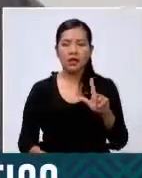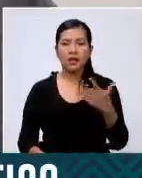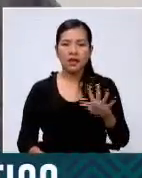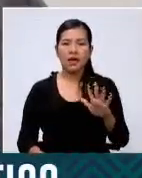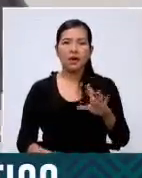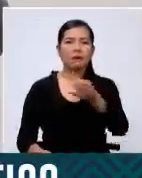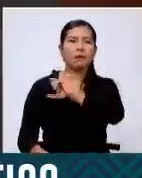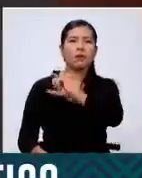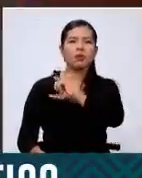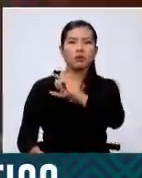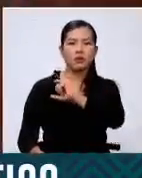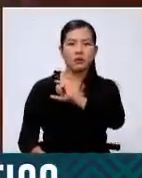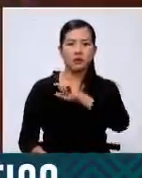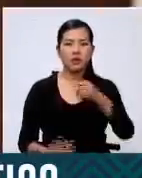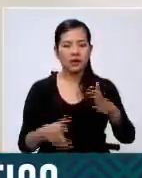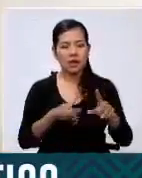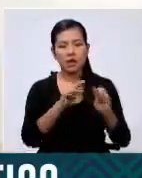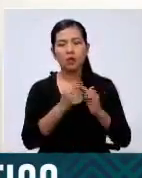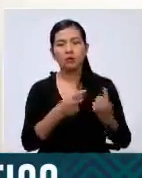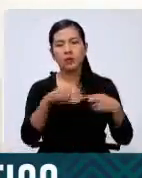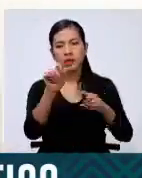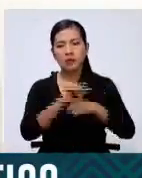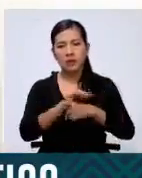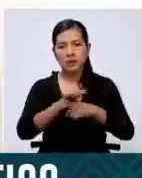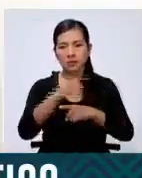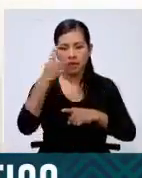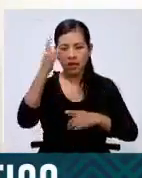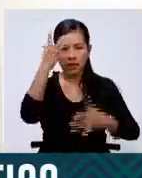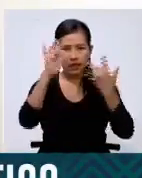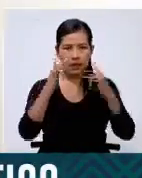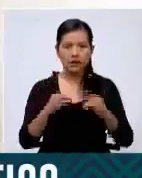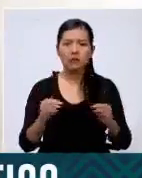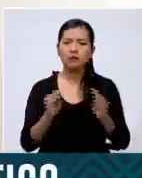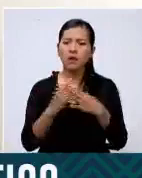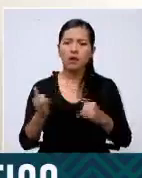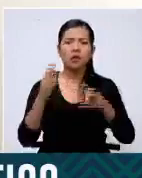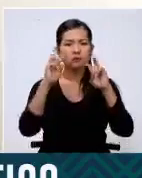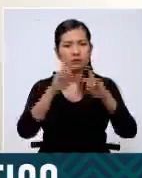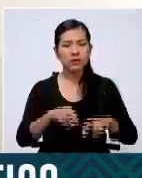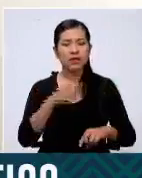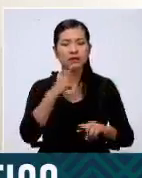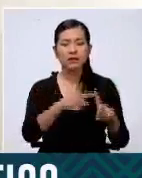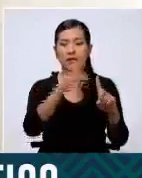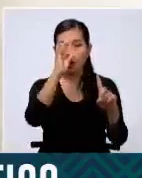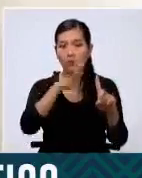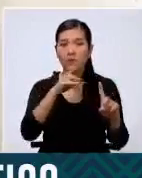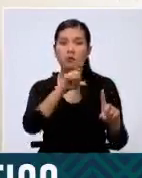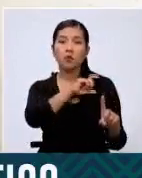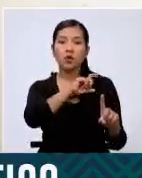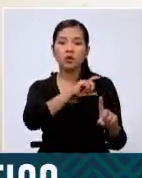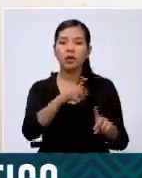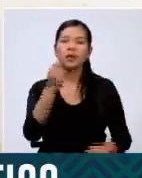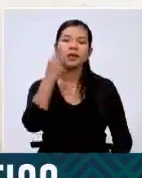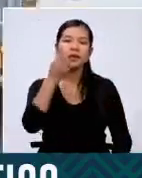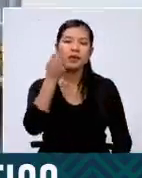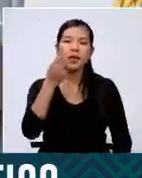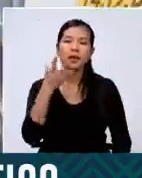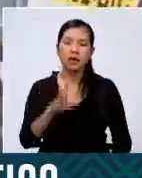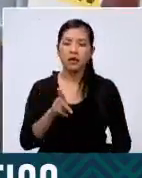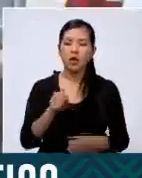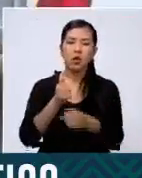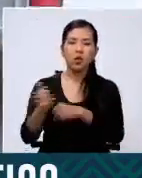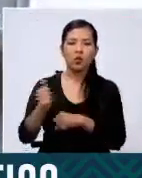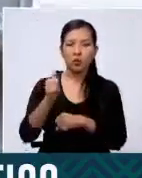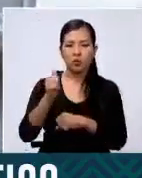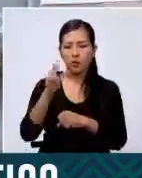inteligencia y estaba declarado en comisión según las primeras investigaciones la tía del efectivo policial sufría constantes agresiones físicas de parte